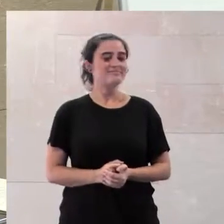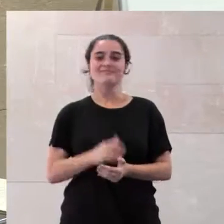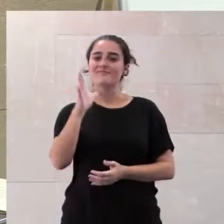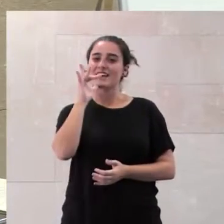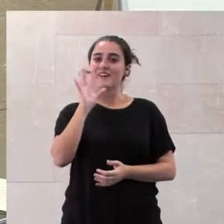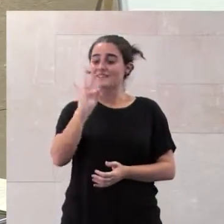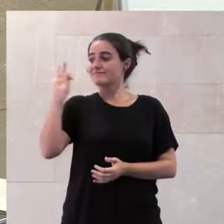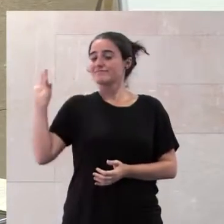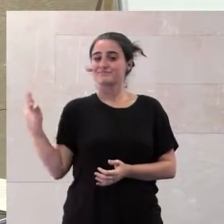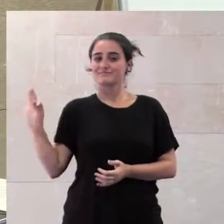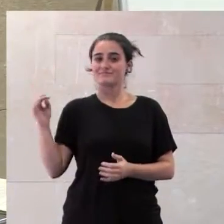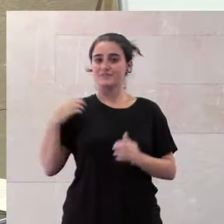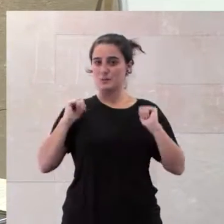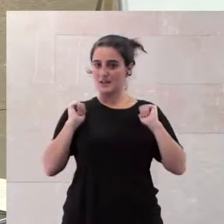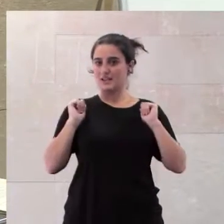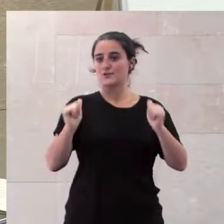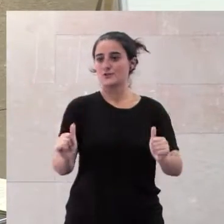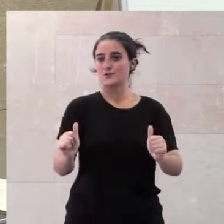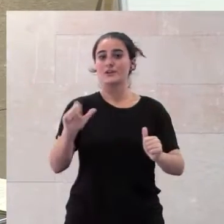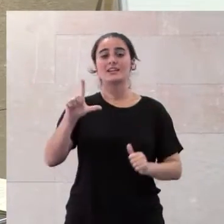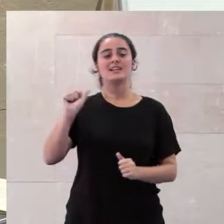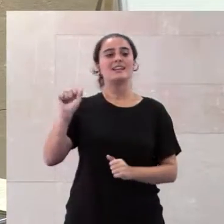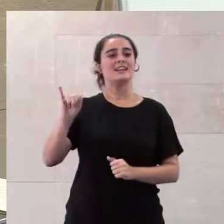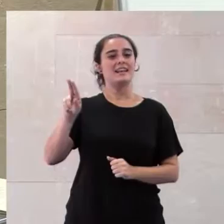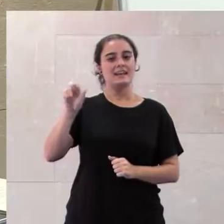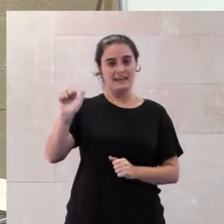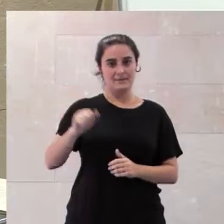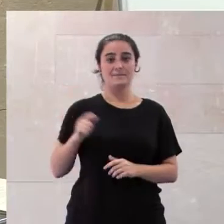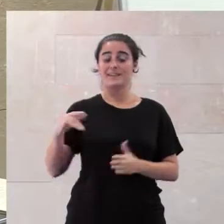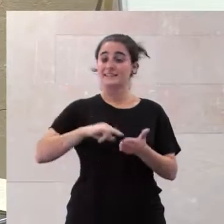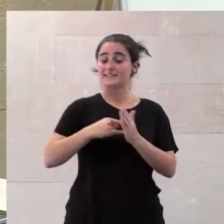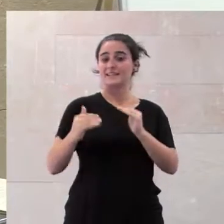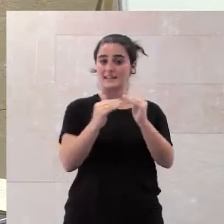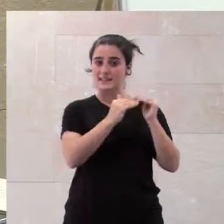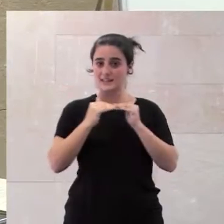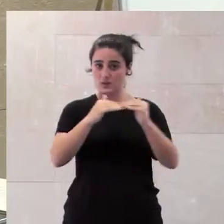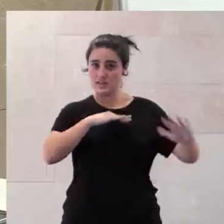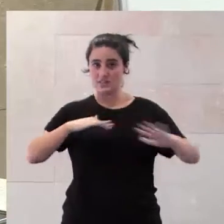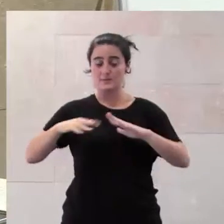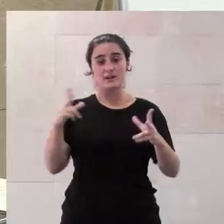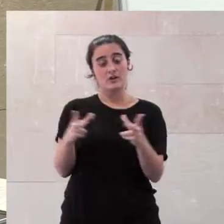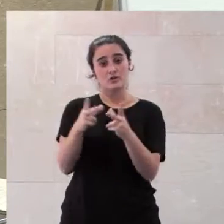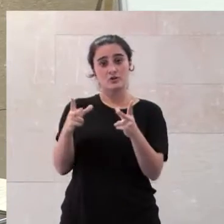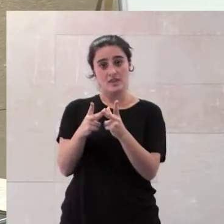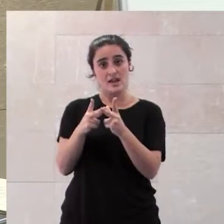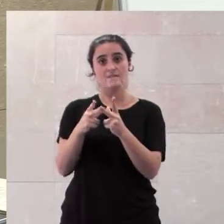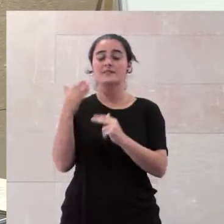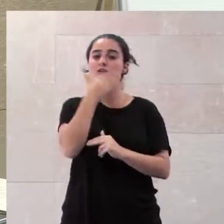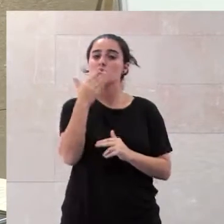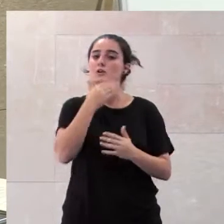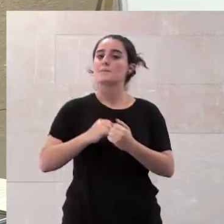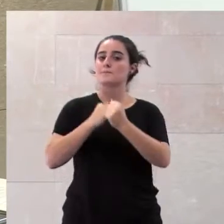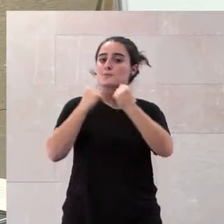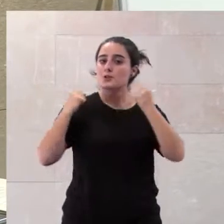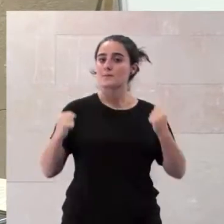pasamos a... voy a introducir ahora a Leire Grover Fernández. Ella es técnica de igualdad y dinamizadora social de la Escuela de